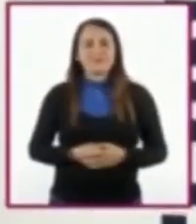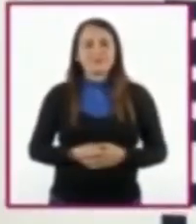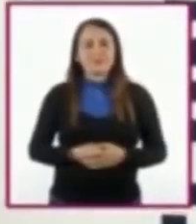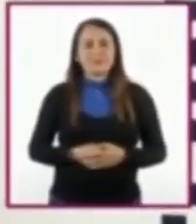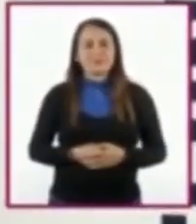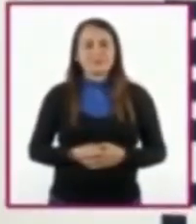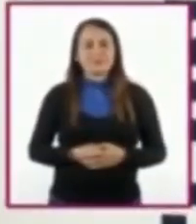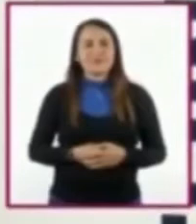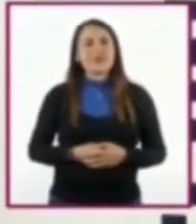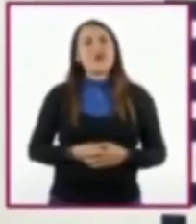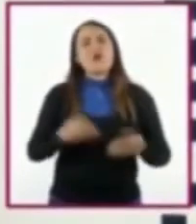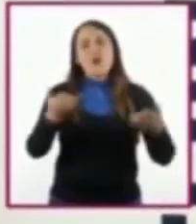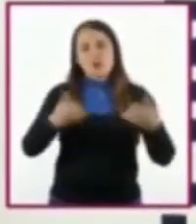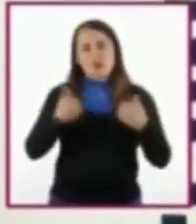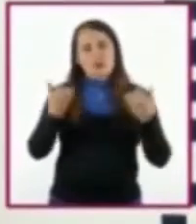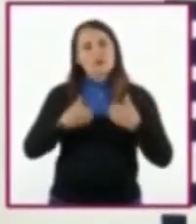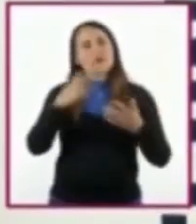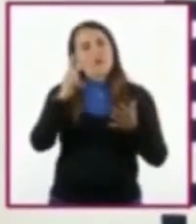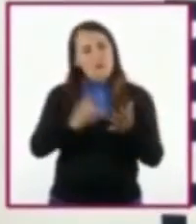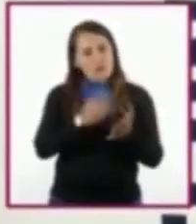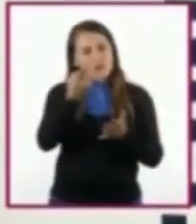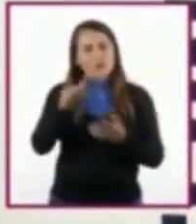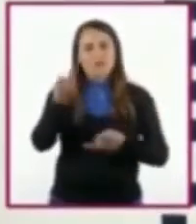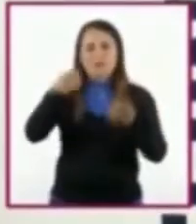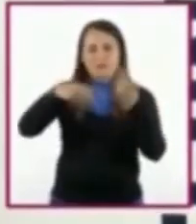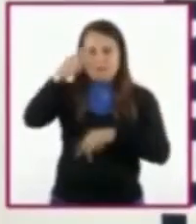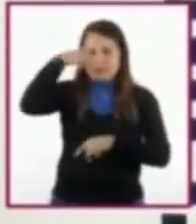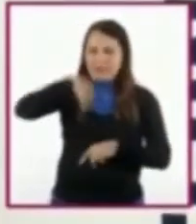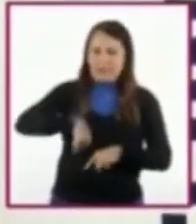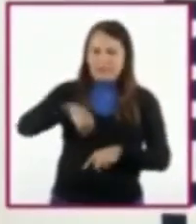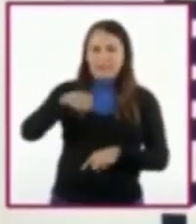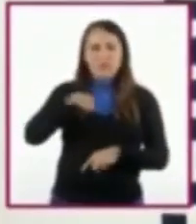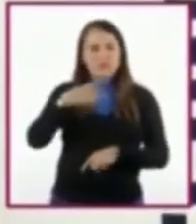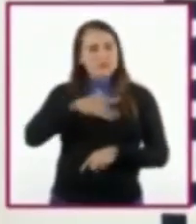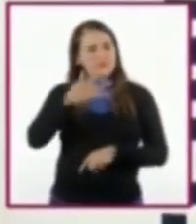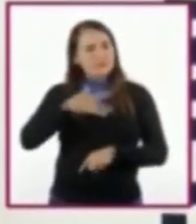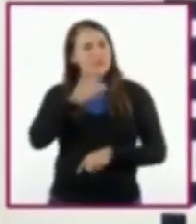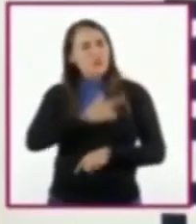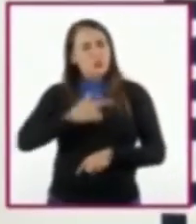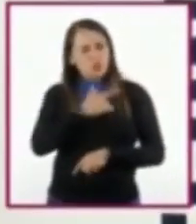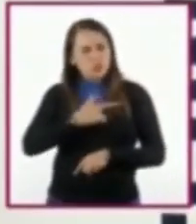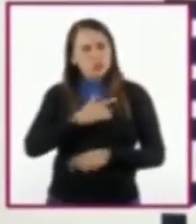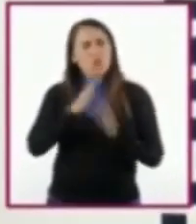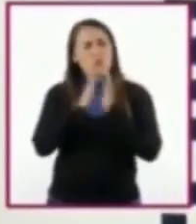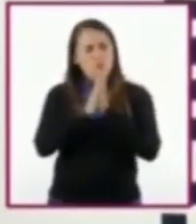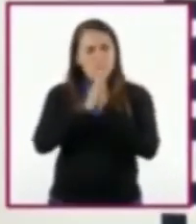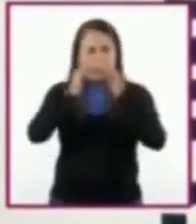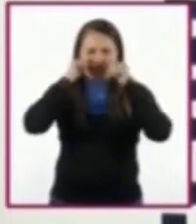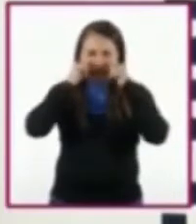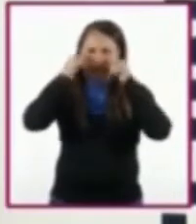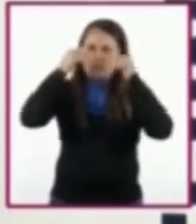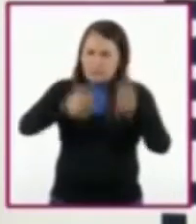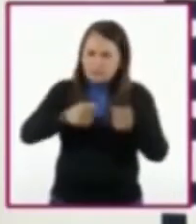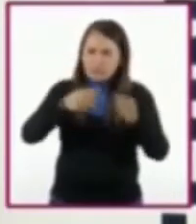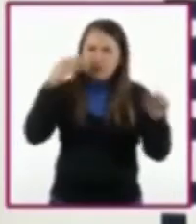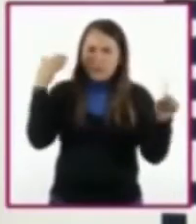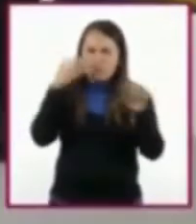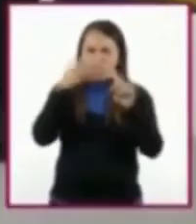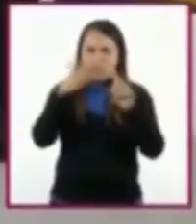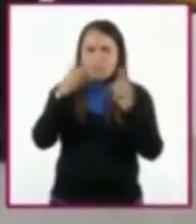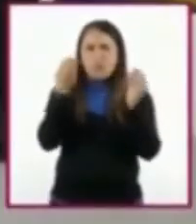Jóvenes, me da mucho gusto estar nuevamente con ustedes. Es importante que pongan mucha disposición al trabajo para lograr los objetivos de esta